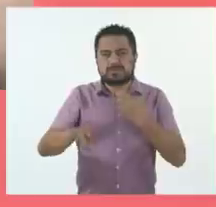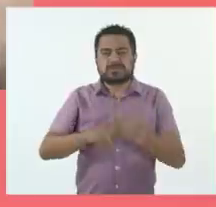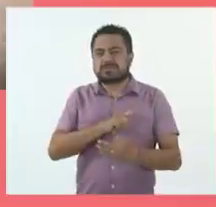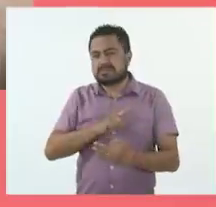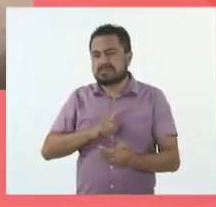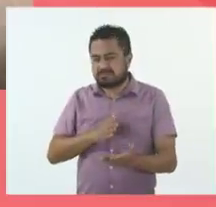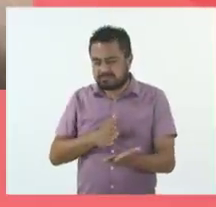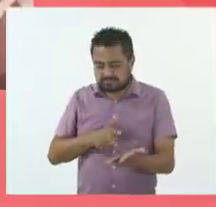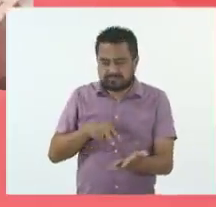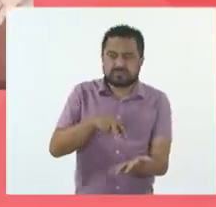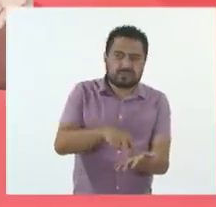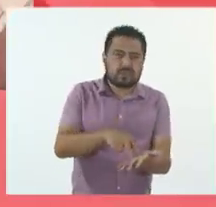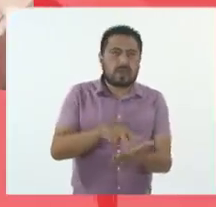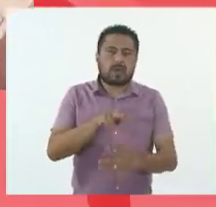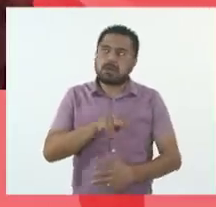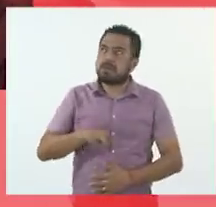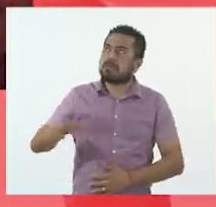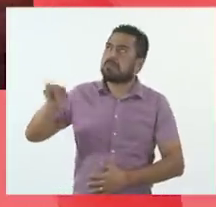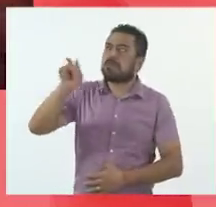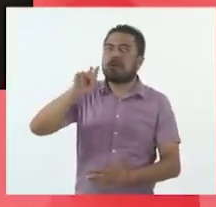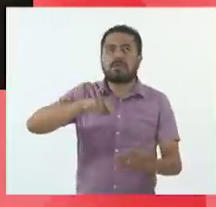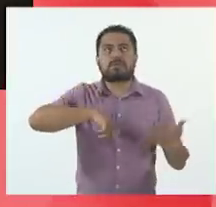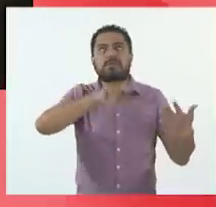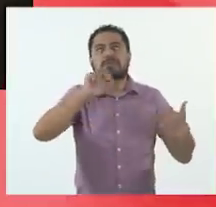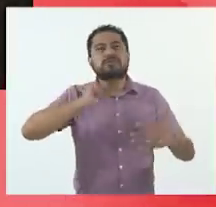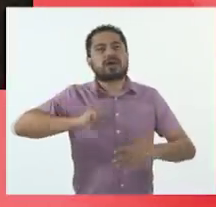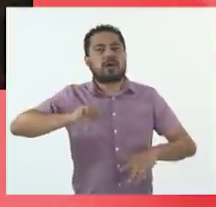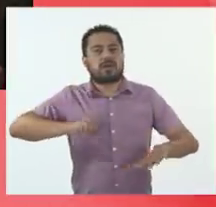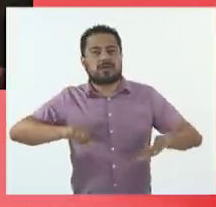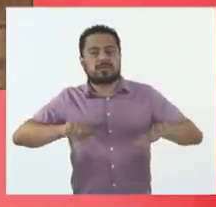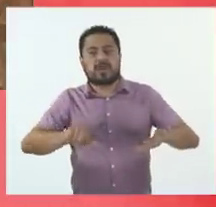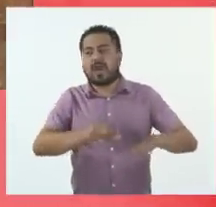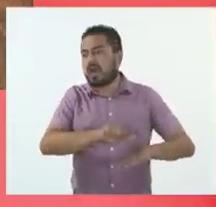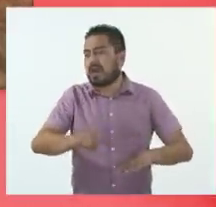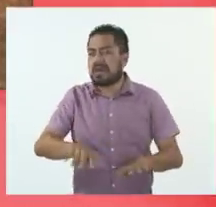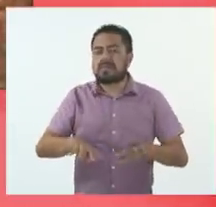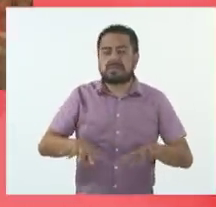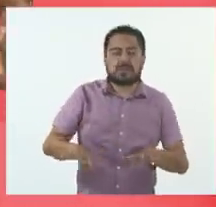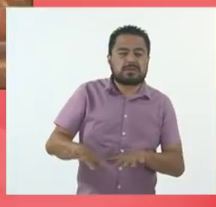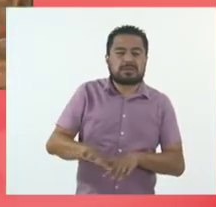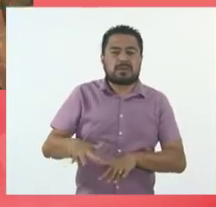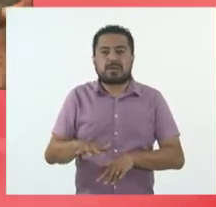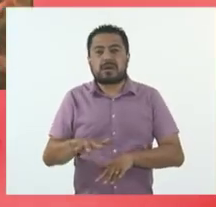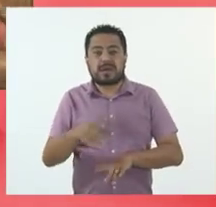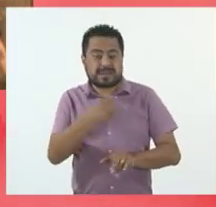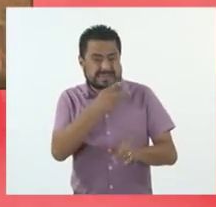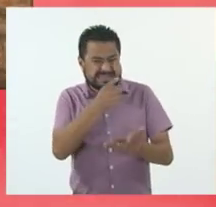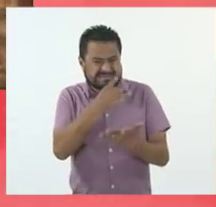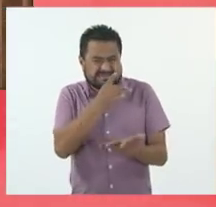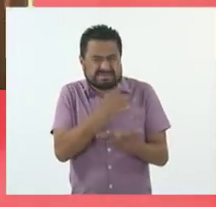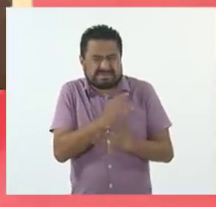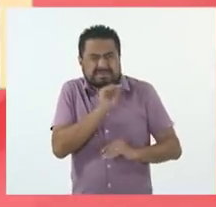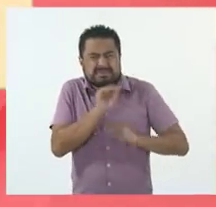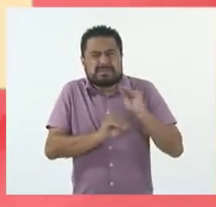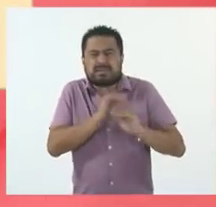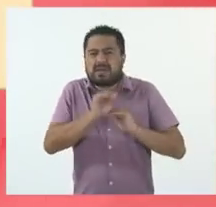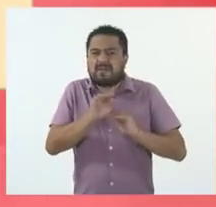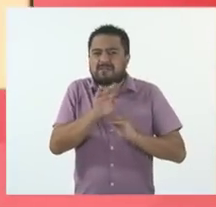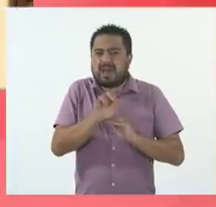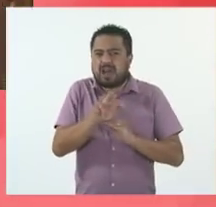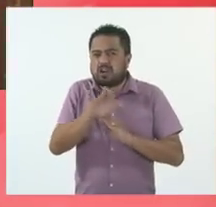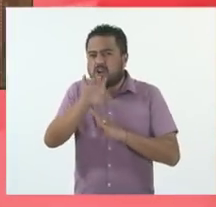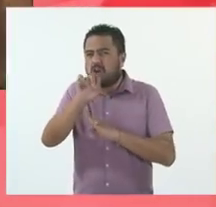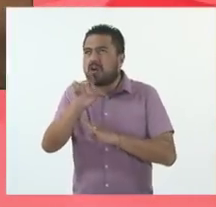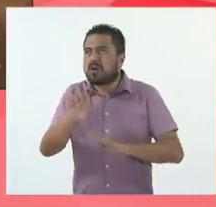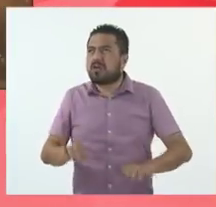ciudad. Aquí puedes ver obras de entre el siglo XVI y el XIX, pero nada más en los detalles del edificio barroco te